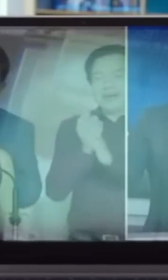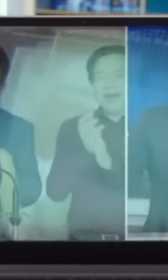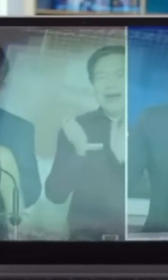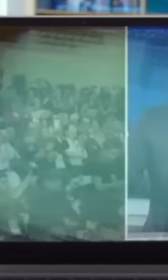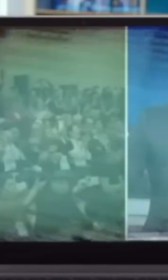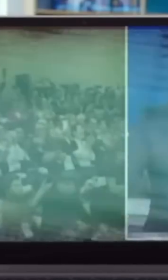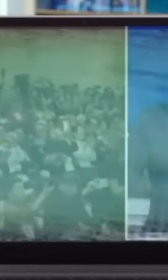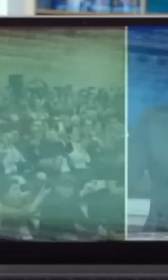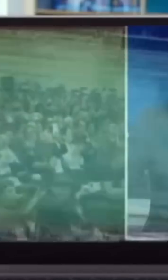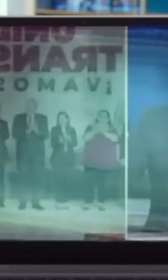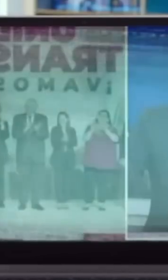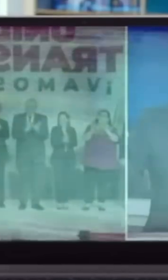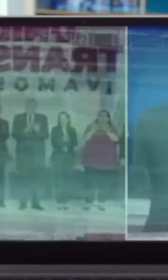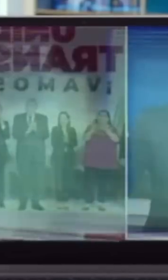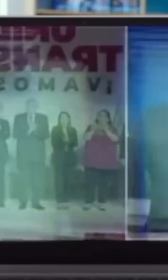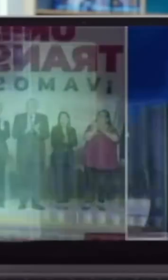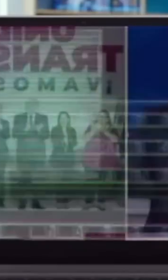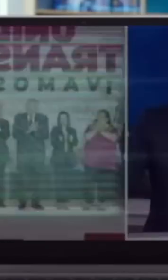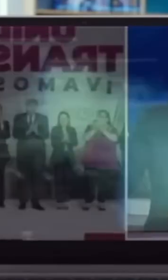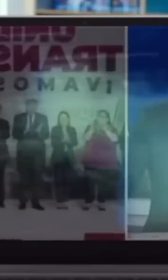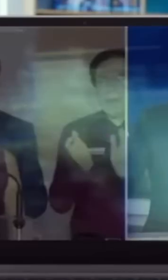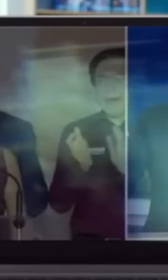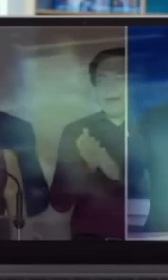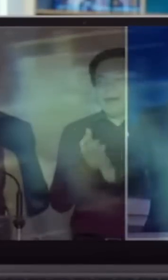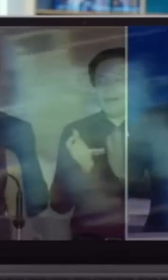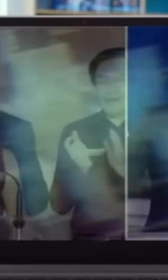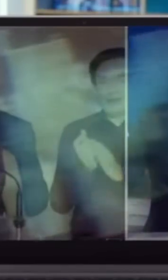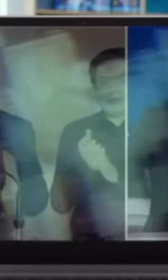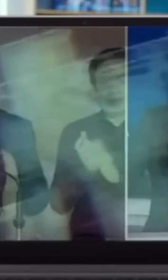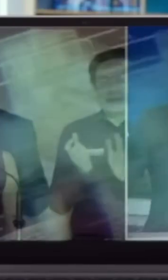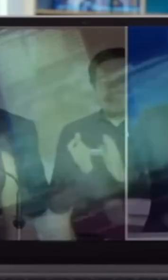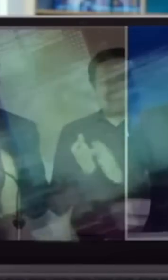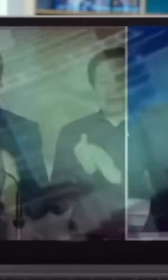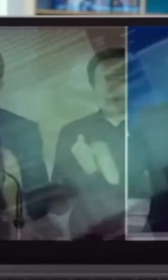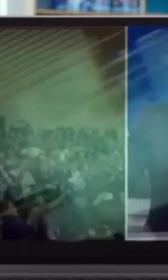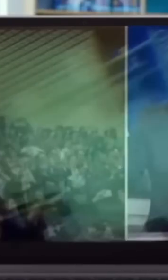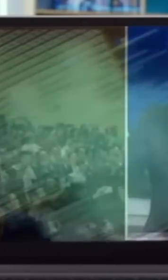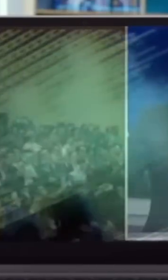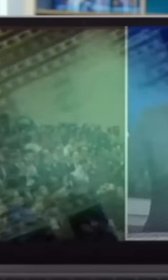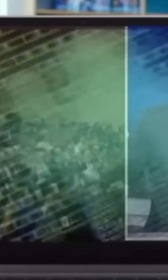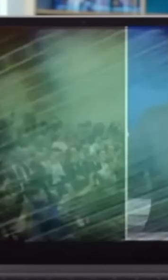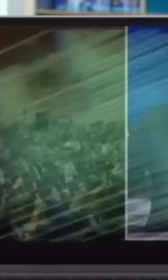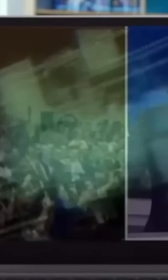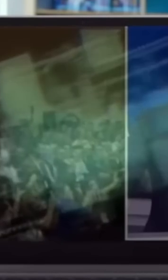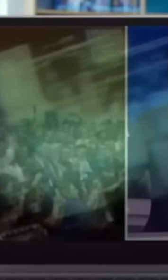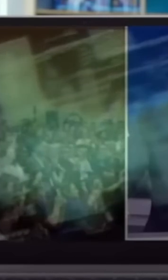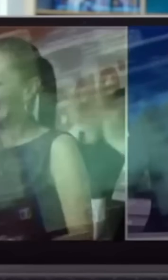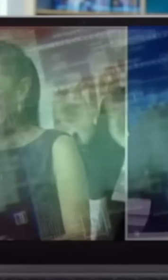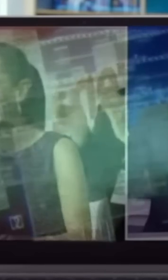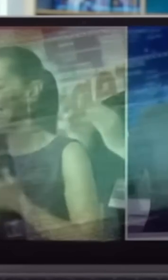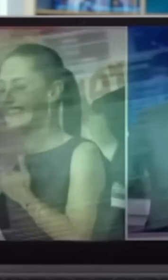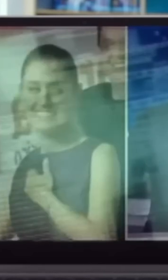el equipo para eso? Sí, sobre todo lo convoqué a todos los que estuvieron hoy en la conferencia de prensa, las direcciones de nuestros partidos, y vamos a continuar la transformación, eso que no quede la